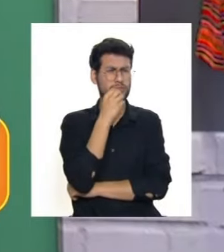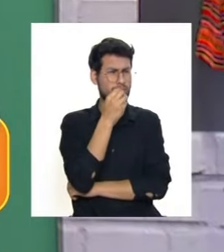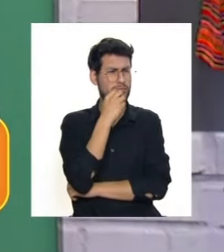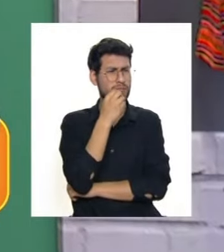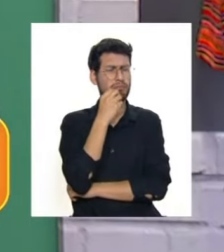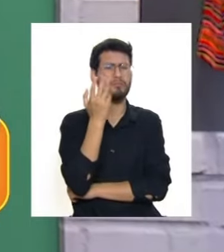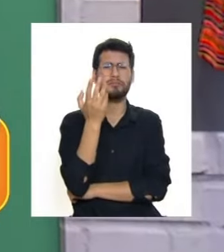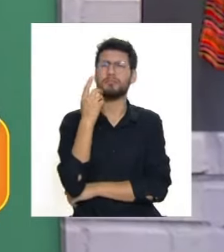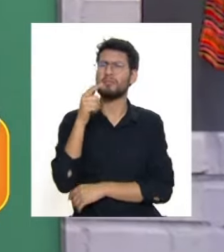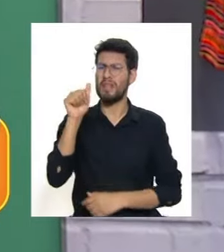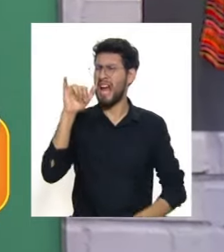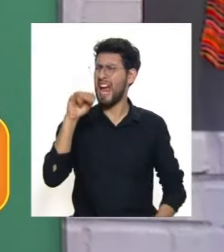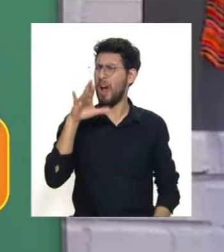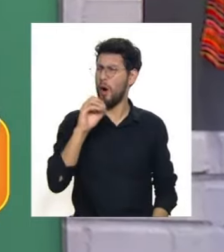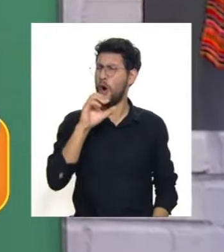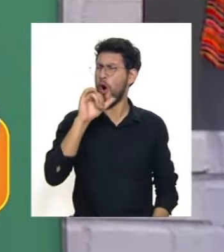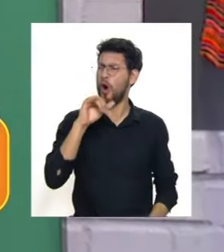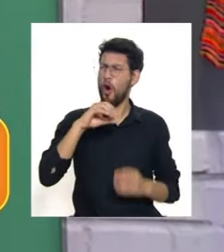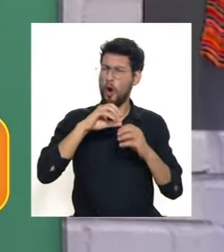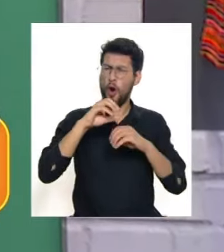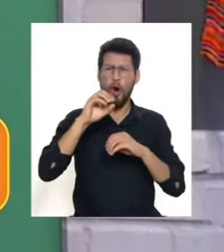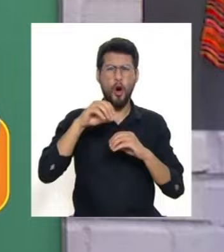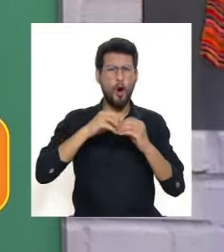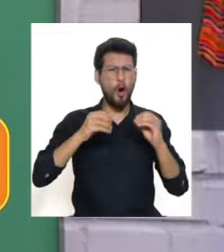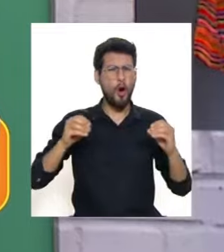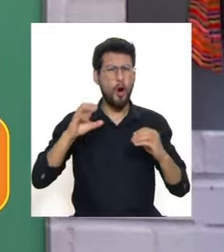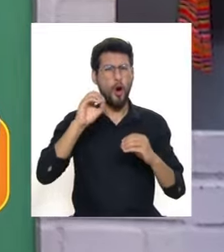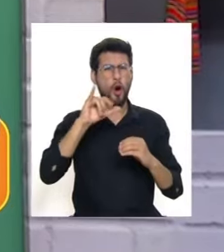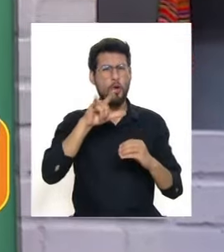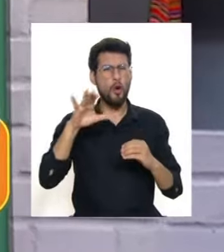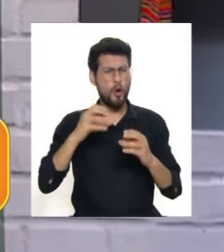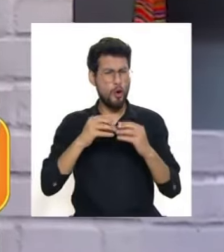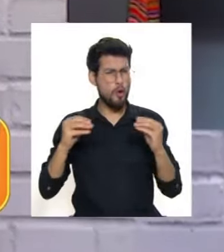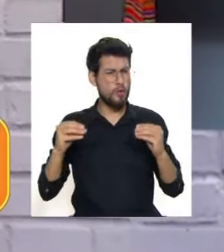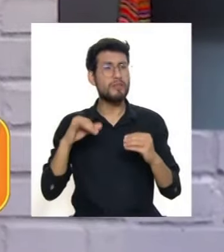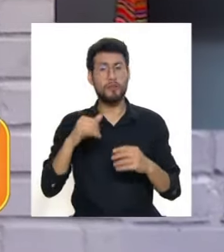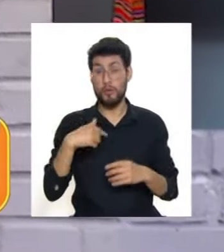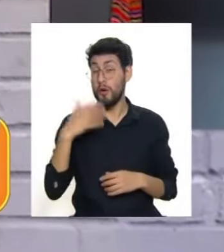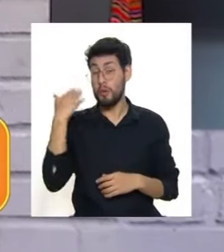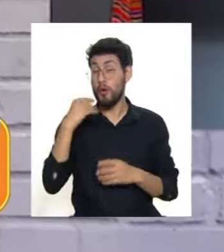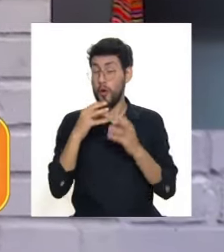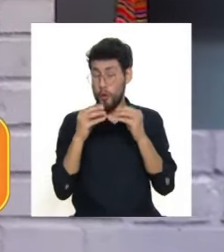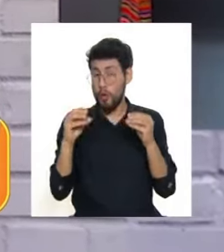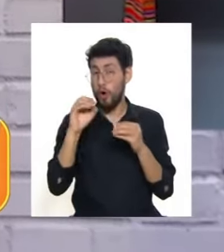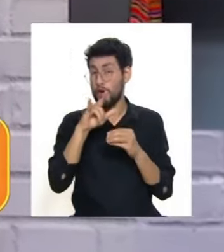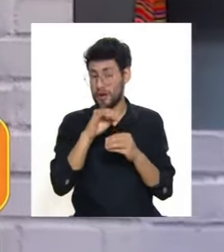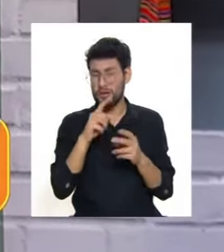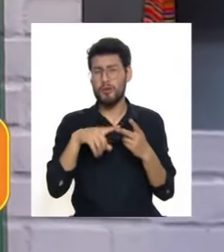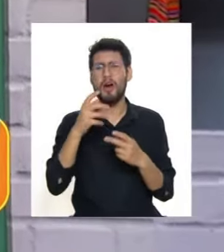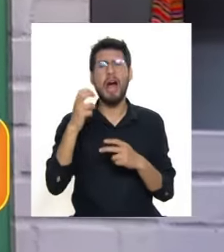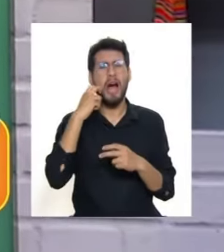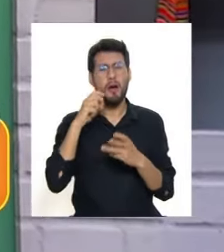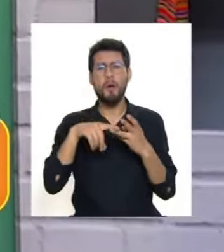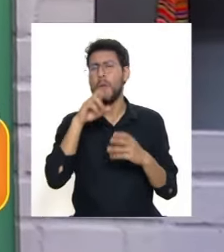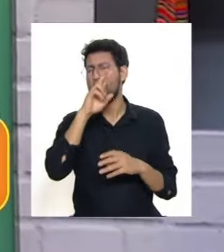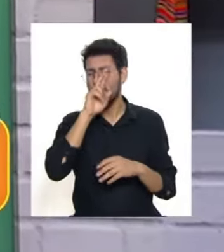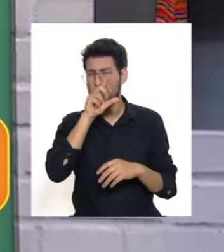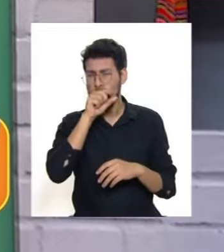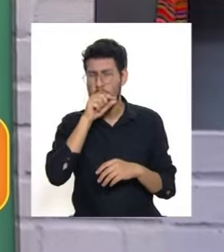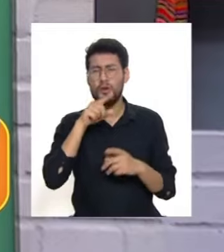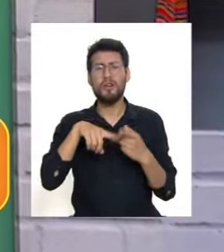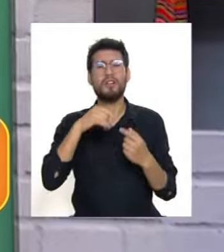momento el ajiaco de olluco. No, creo que nunca lo he comido. He comido olluquito, con carne, con pollo, con